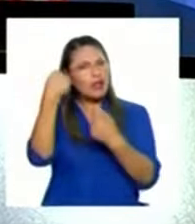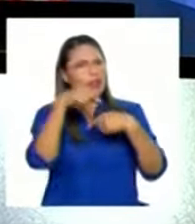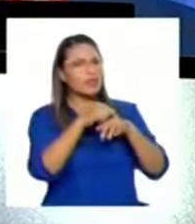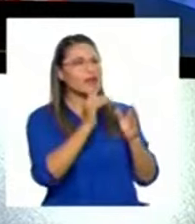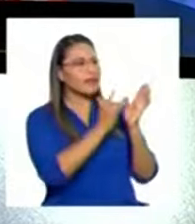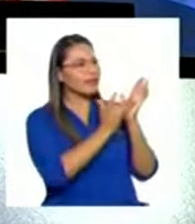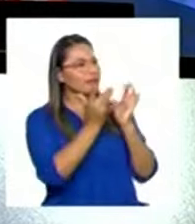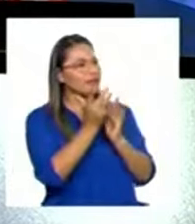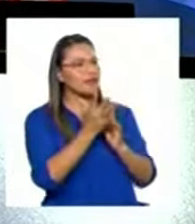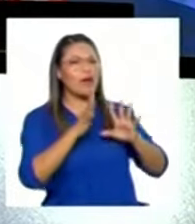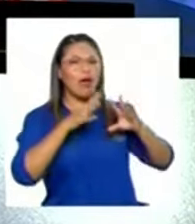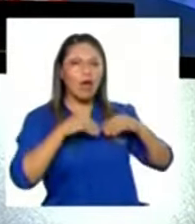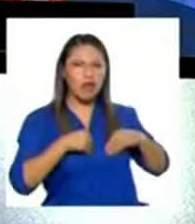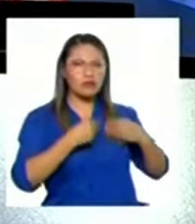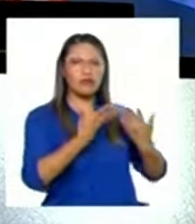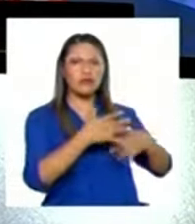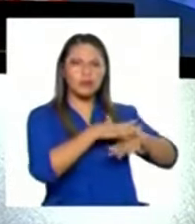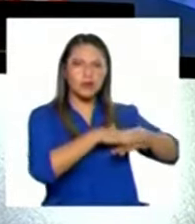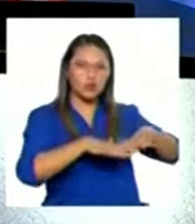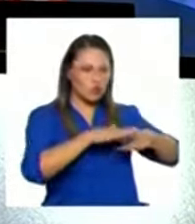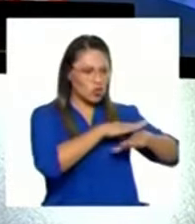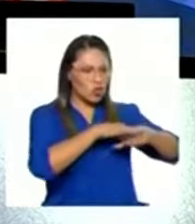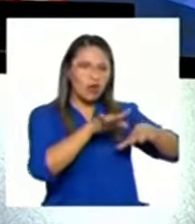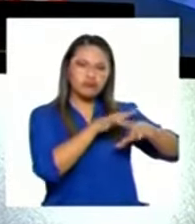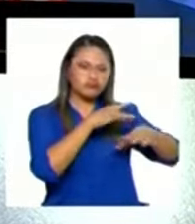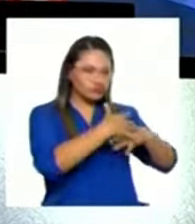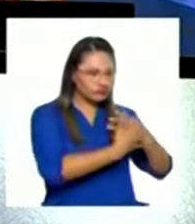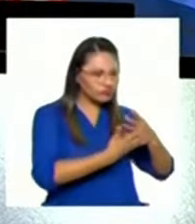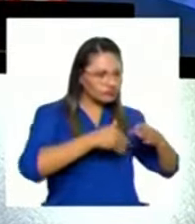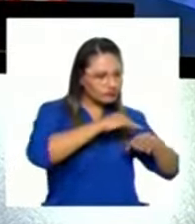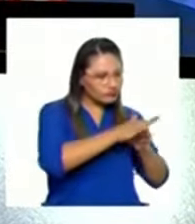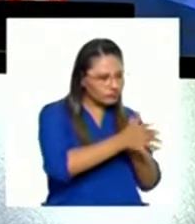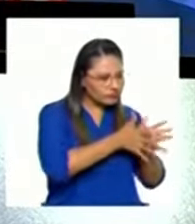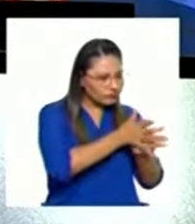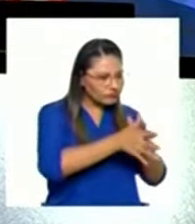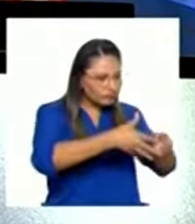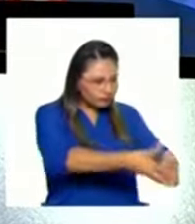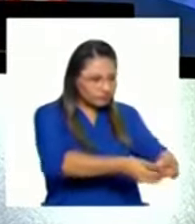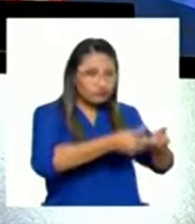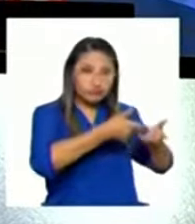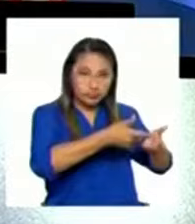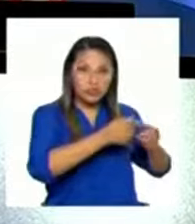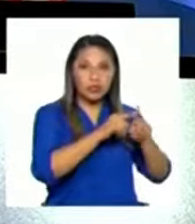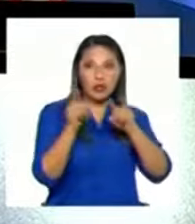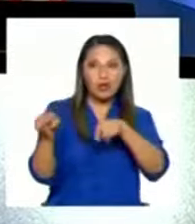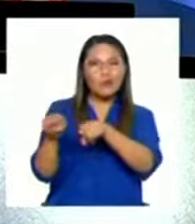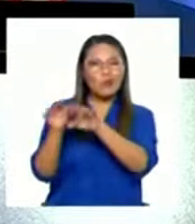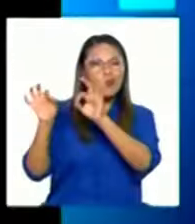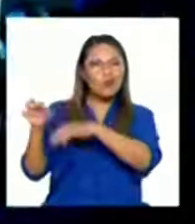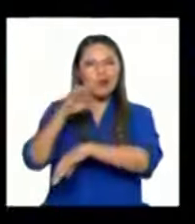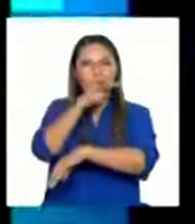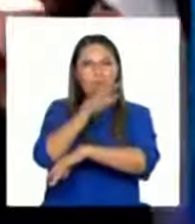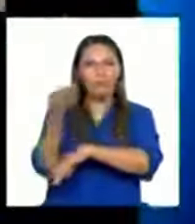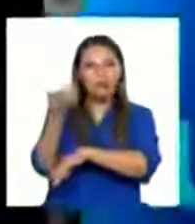Dicha acción fue replicada por el Papa Francisco al acudir a una cárcel de mujeres de Roma. Veamos.